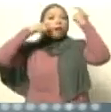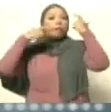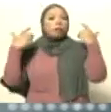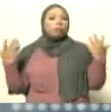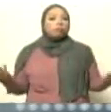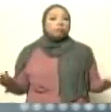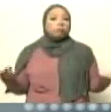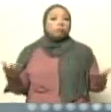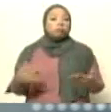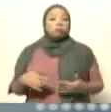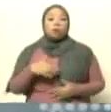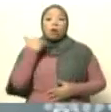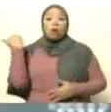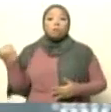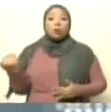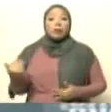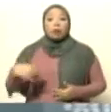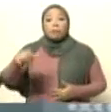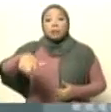ellos, muertos en las calles,